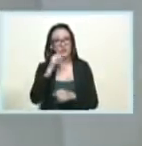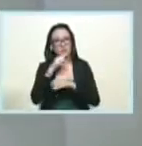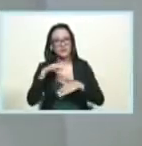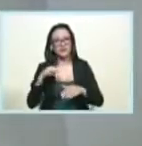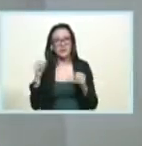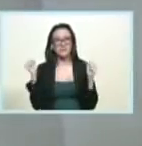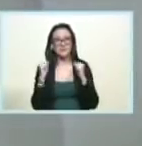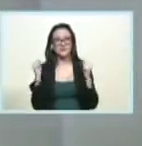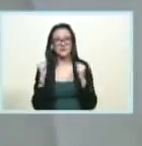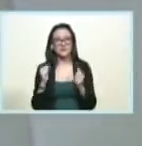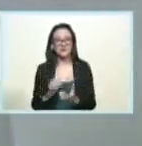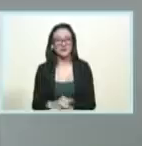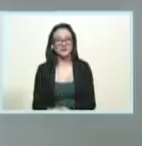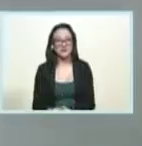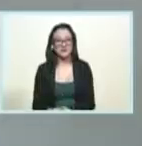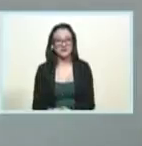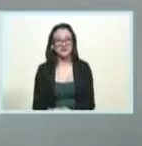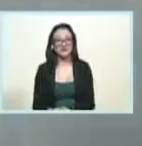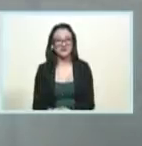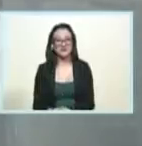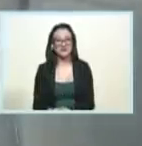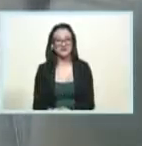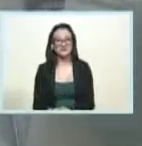a Mérida.